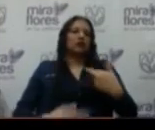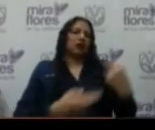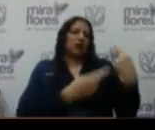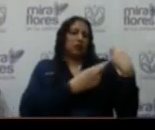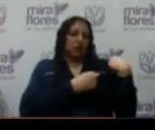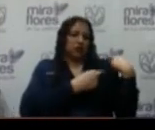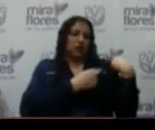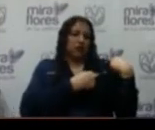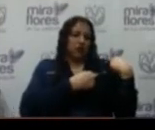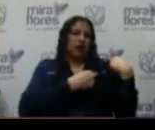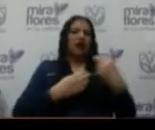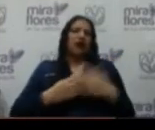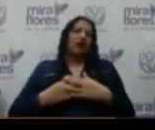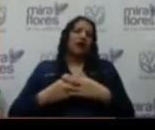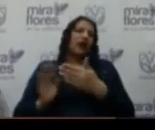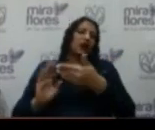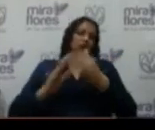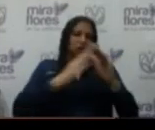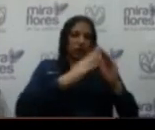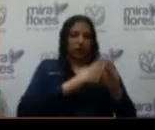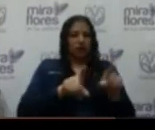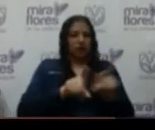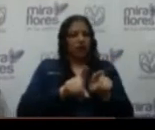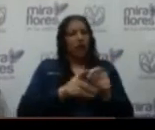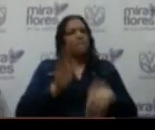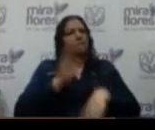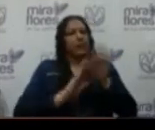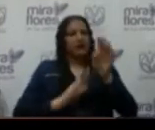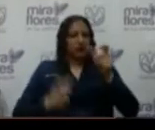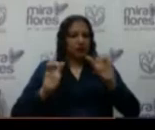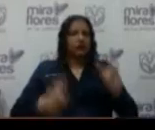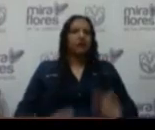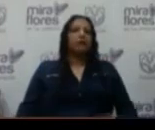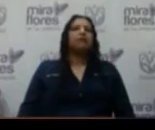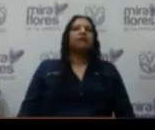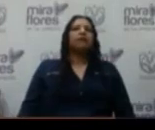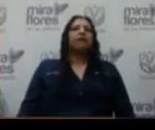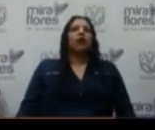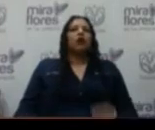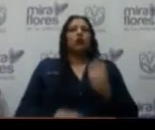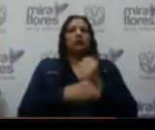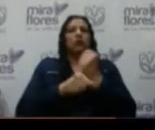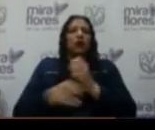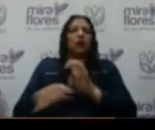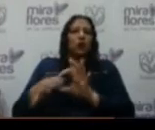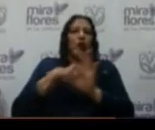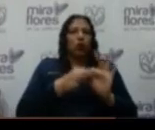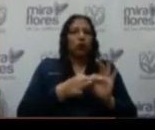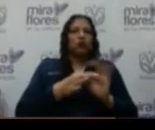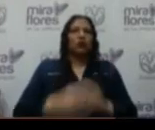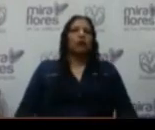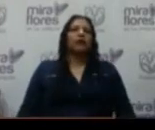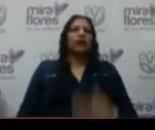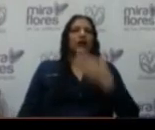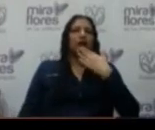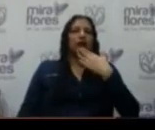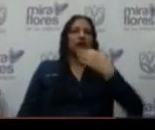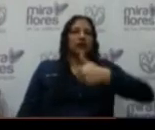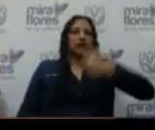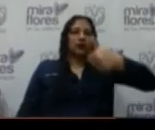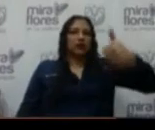lo urbano, pero sobre todo de lo humano, en un accionar conjunto entre autoridades y